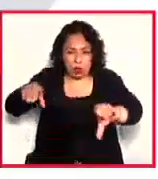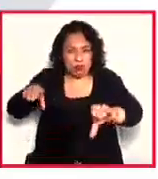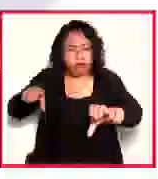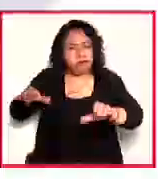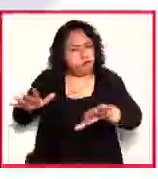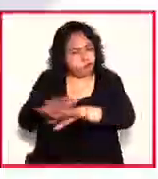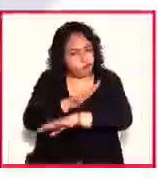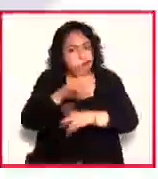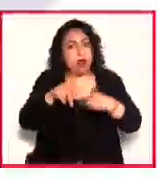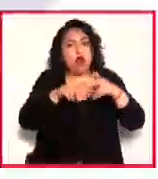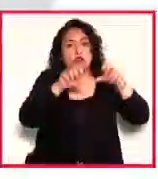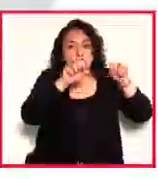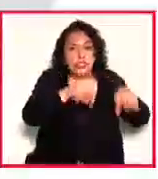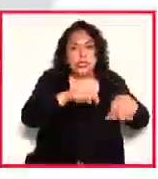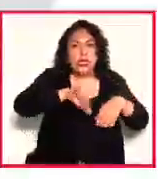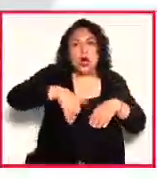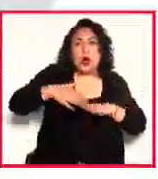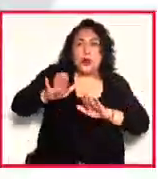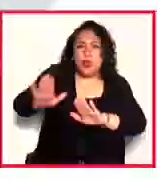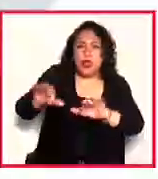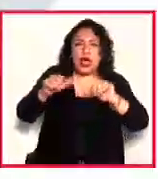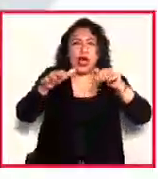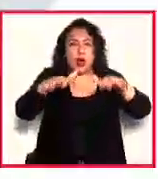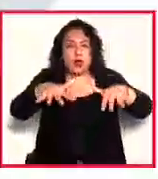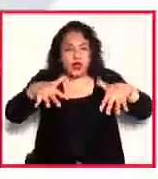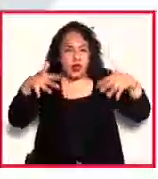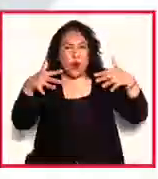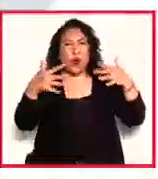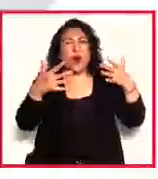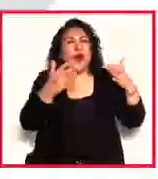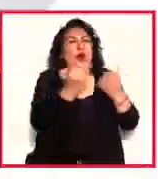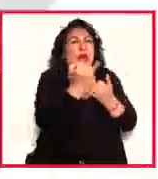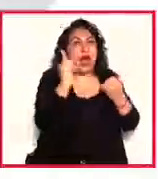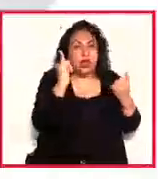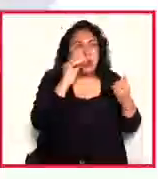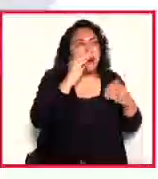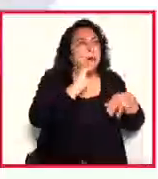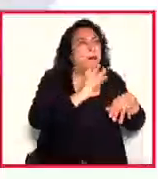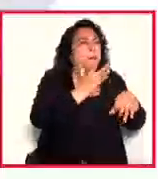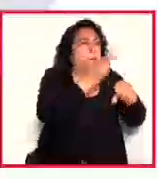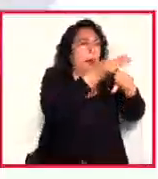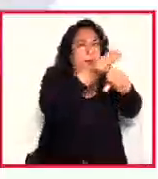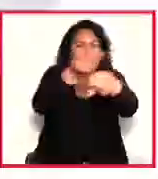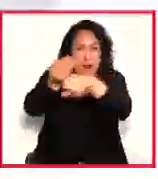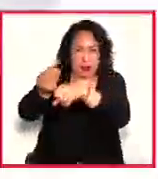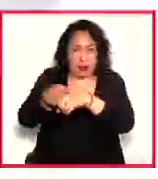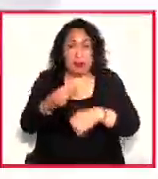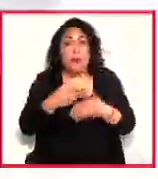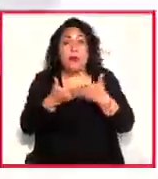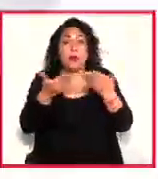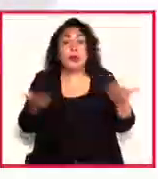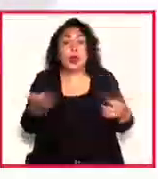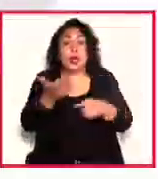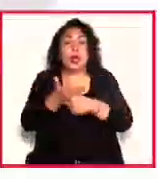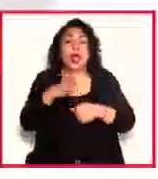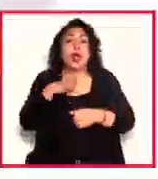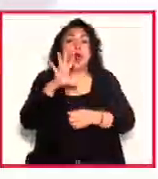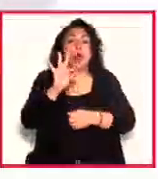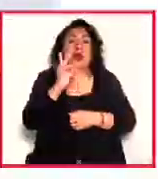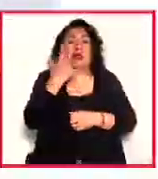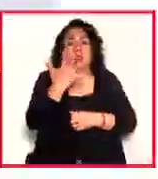oficinas, bodegas y un pequeño auditorio y una terraza. Tenemos actualmente 45